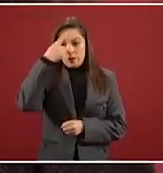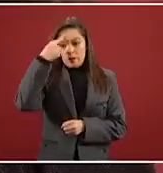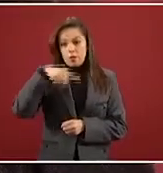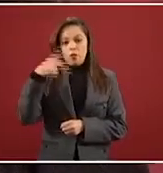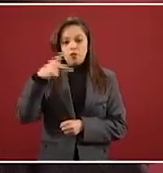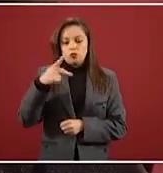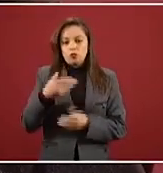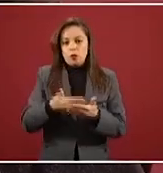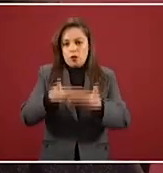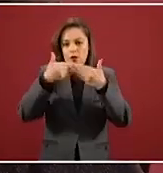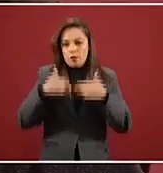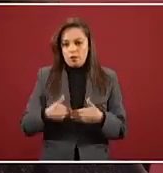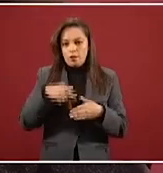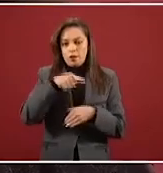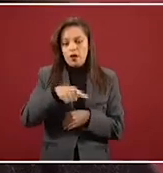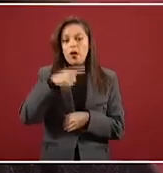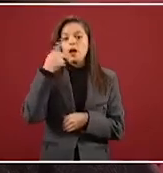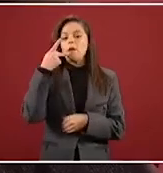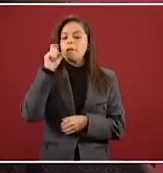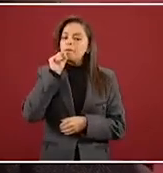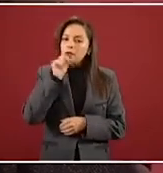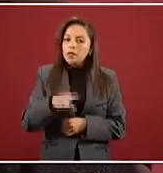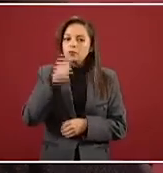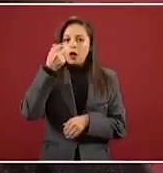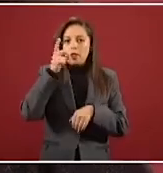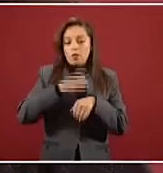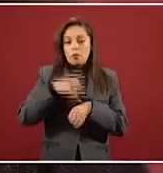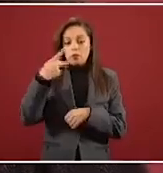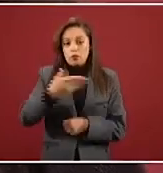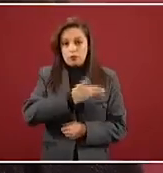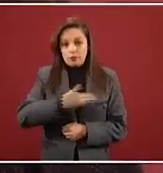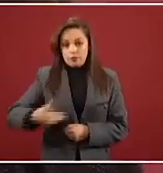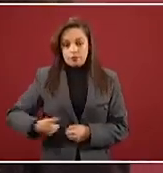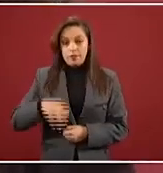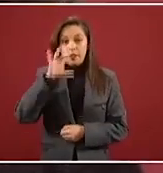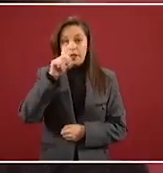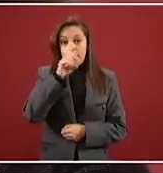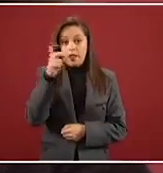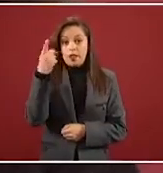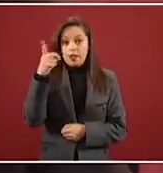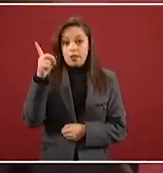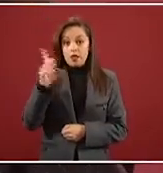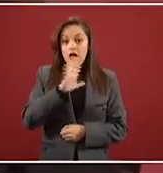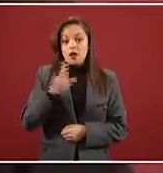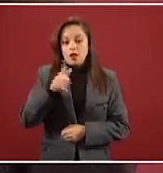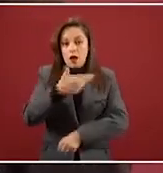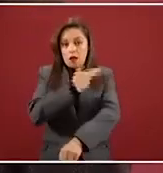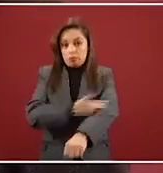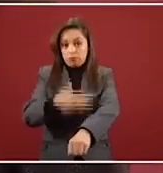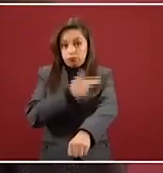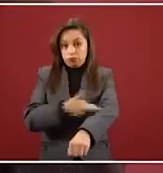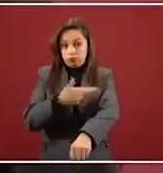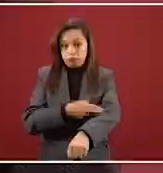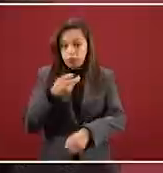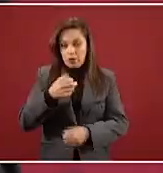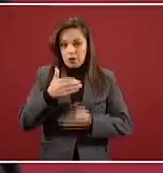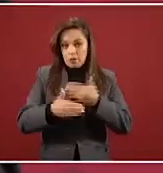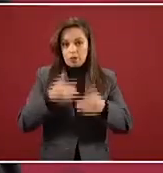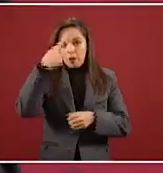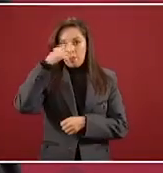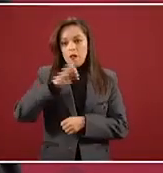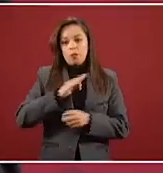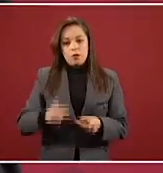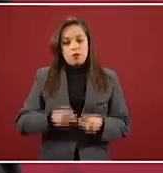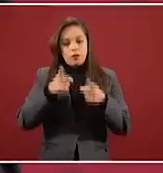la administración de la presidencia, y el 30 de diciembre termina el trámite para establecer la sanción y lo